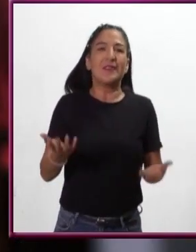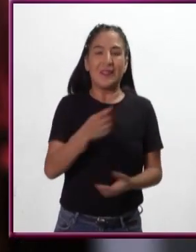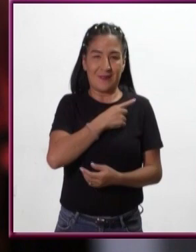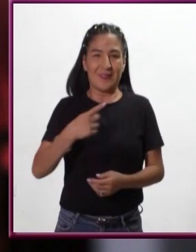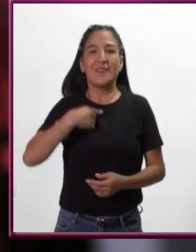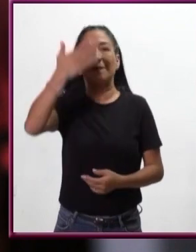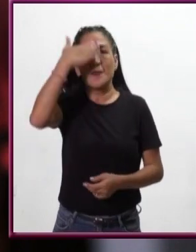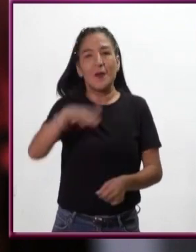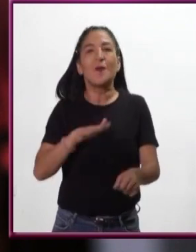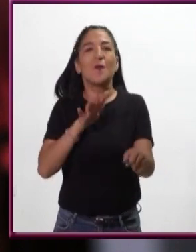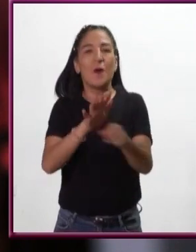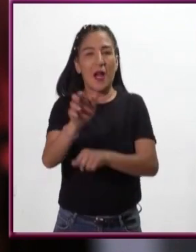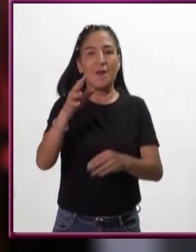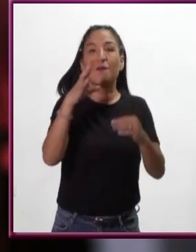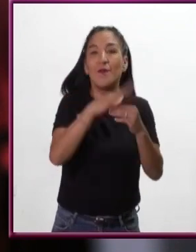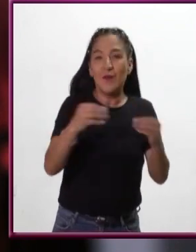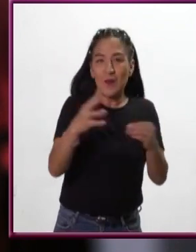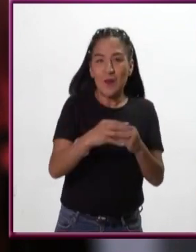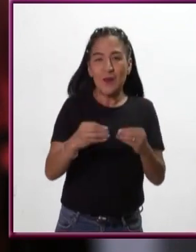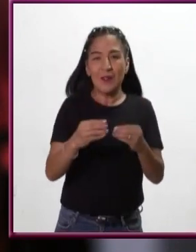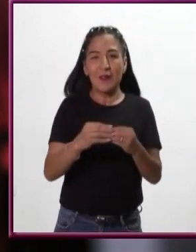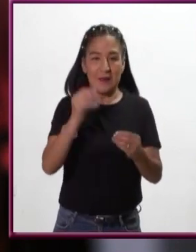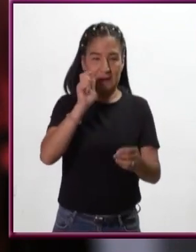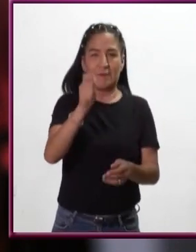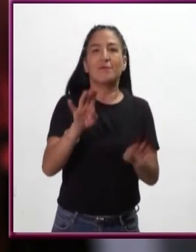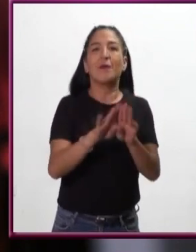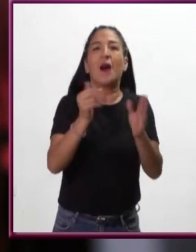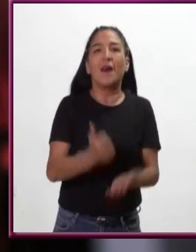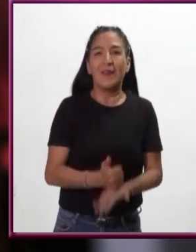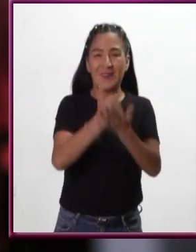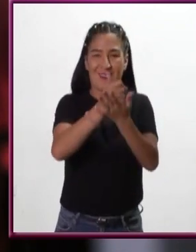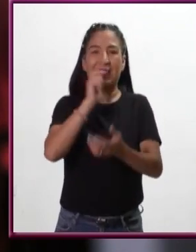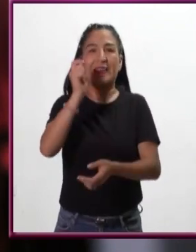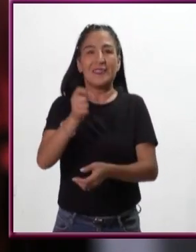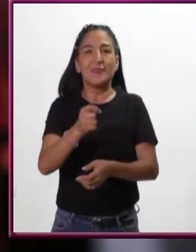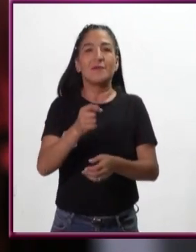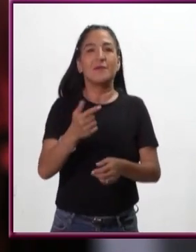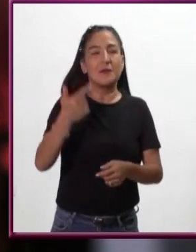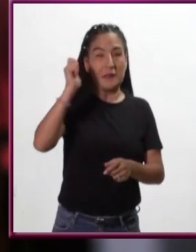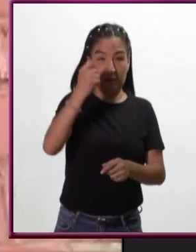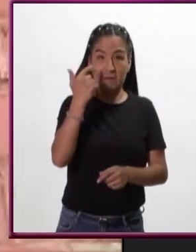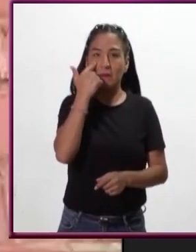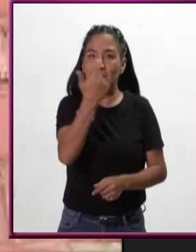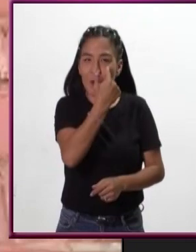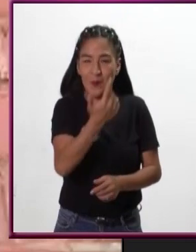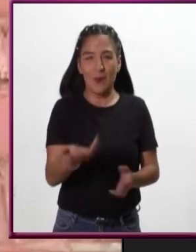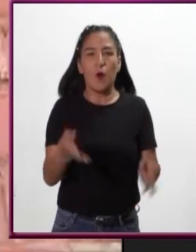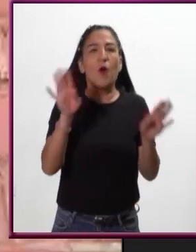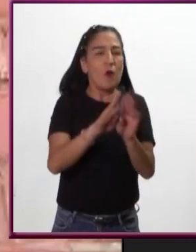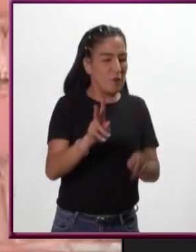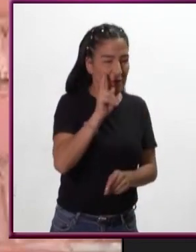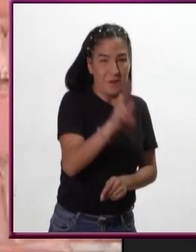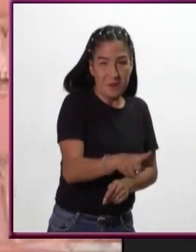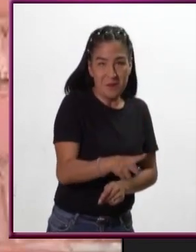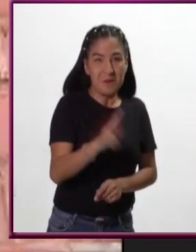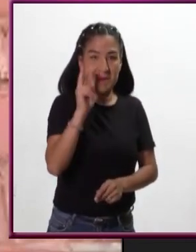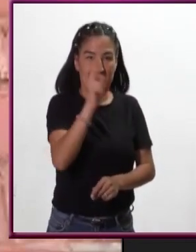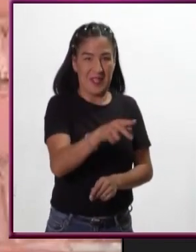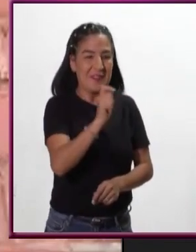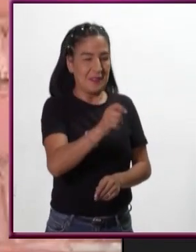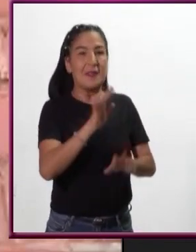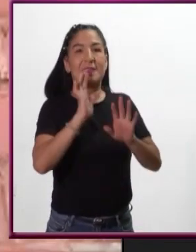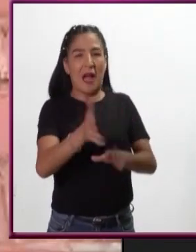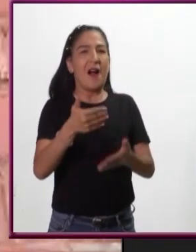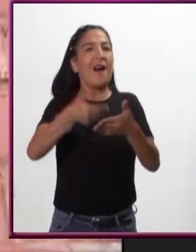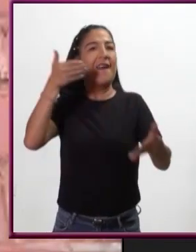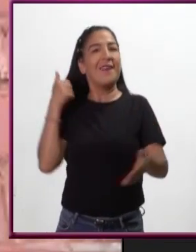tienen que saber cuál es la fruta y se ayudan de sus sentidos, ¿eh? O sea, no, ahí también de la vista, ¿no? Cómo se ve, si se ve como